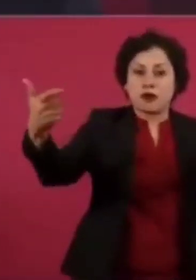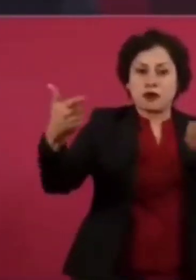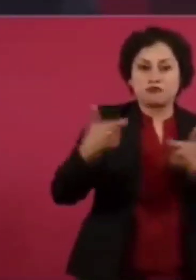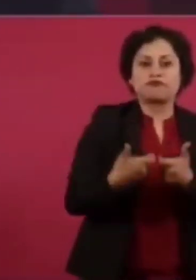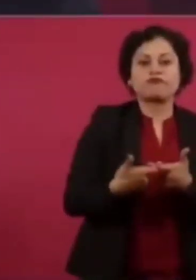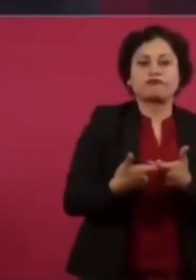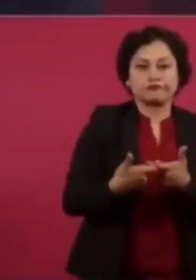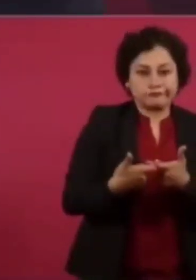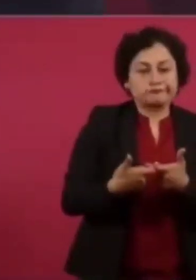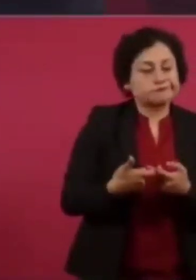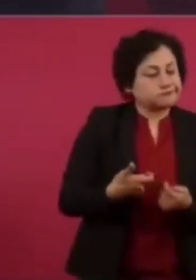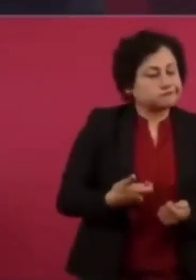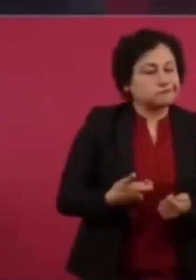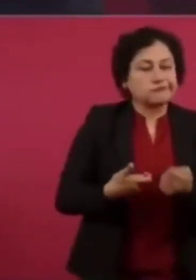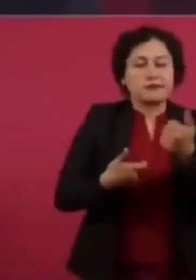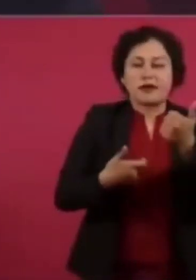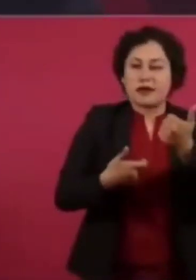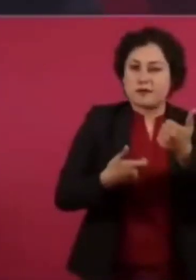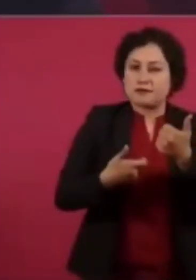que llega a México.